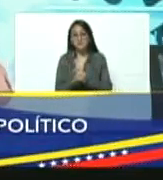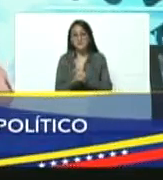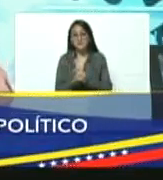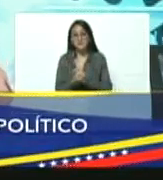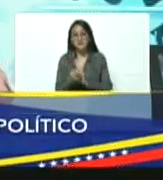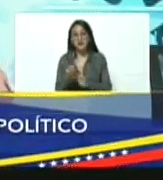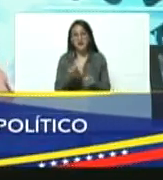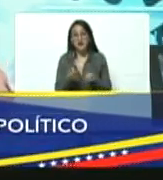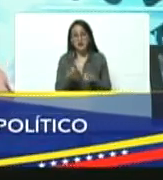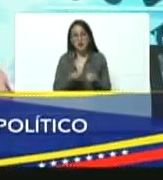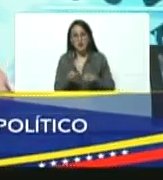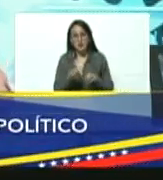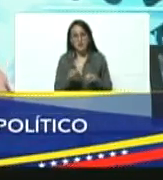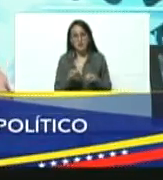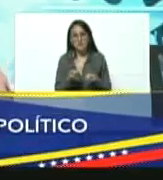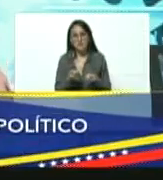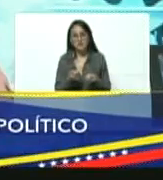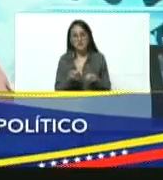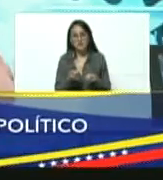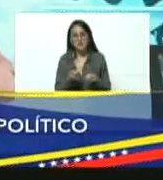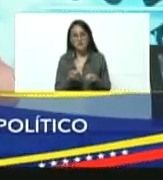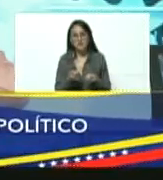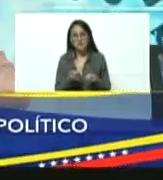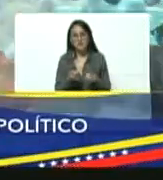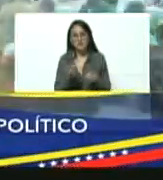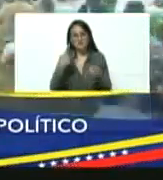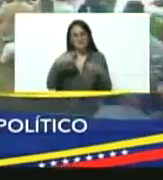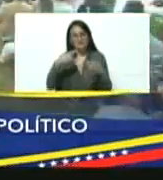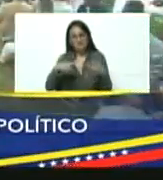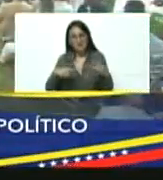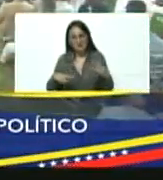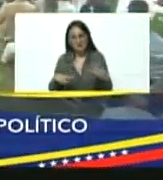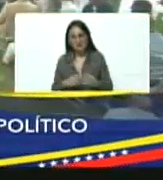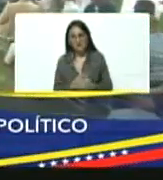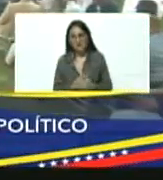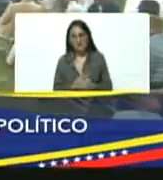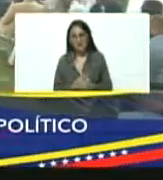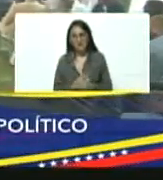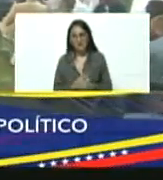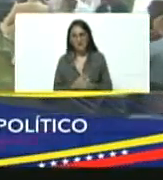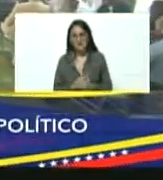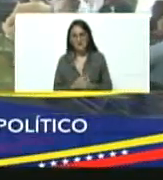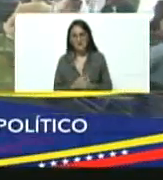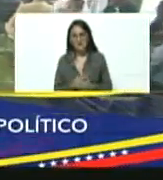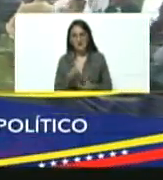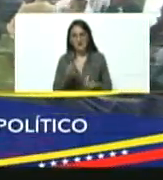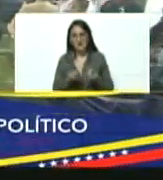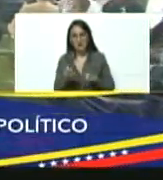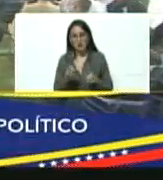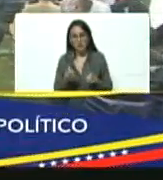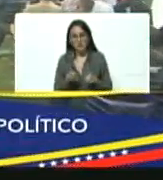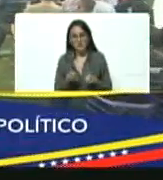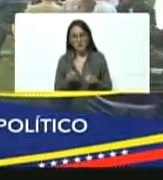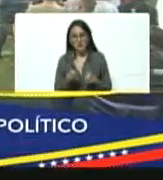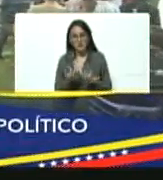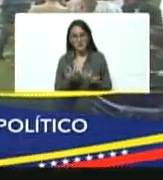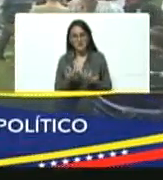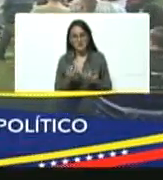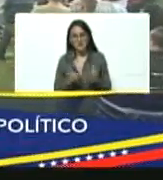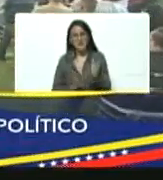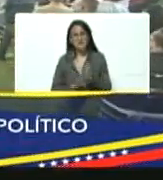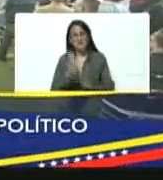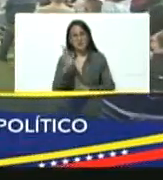una economía multipolar también, una economía de alto